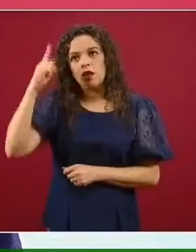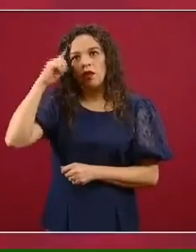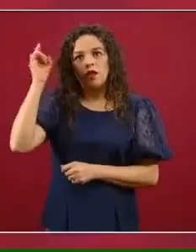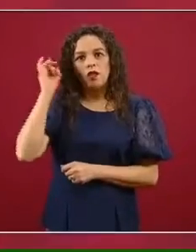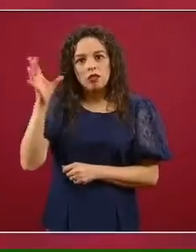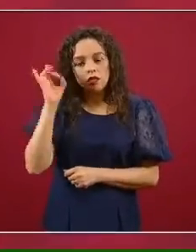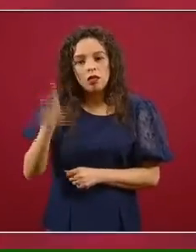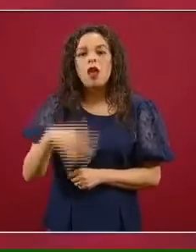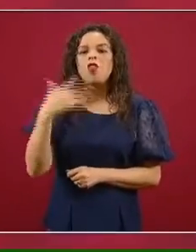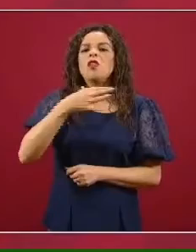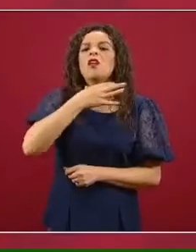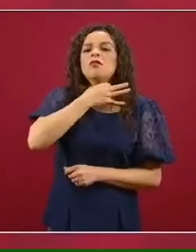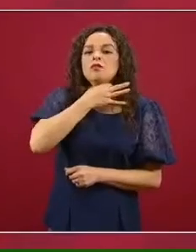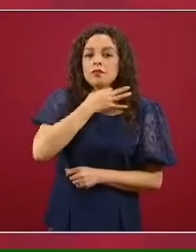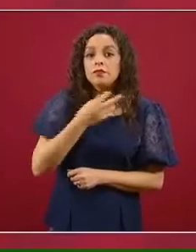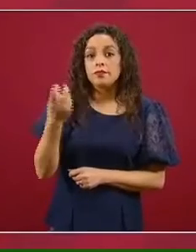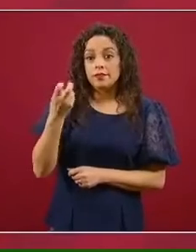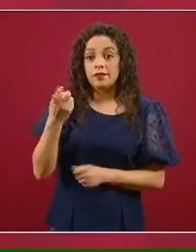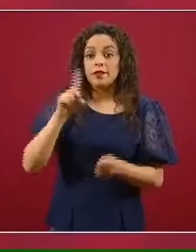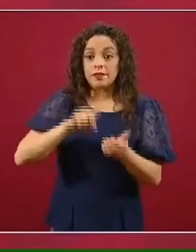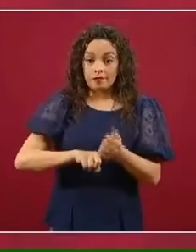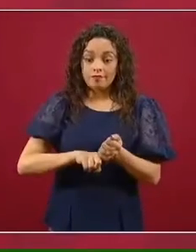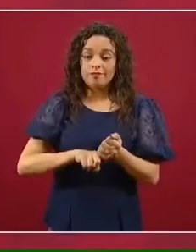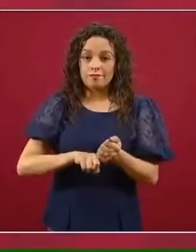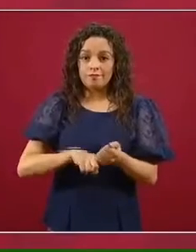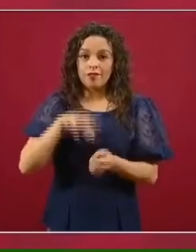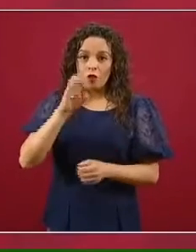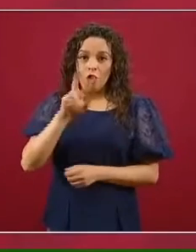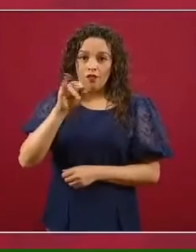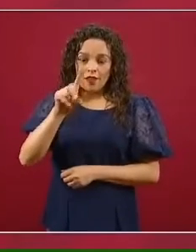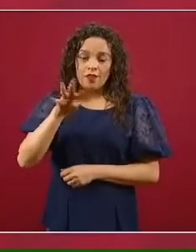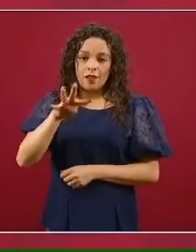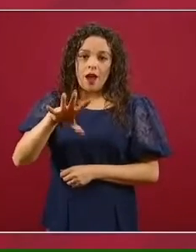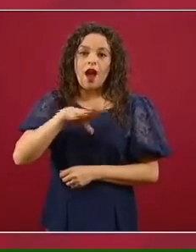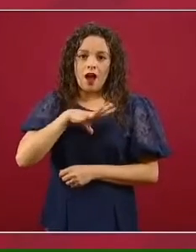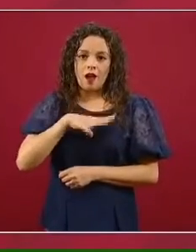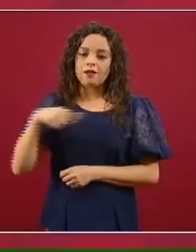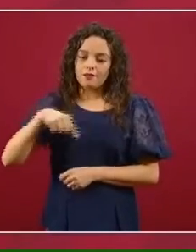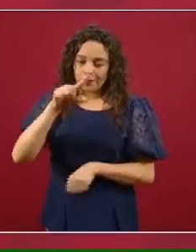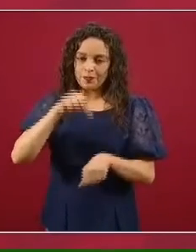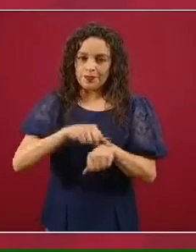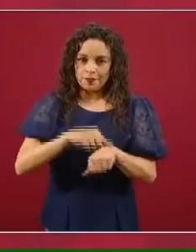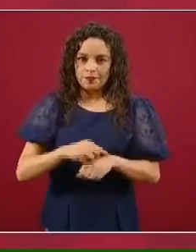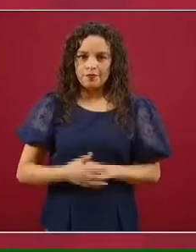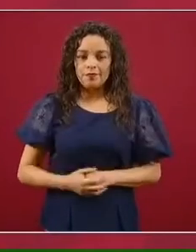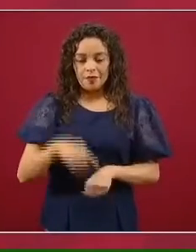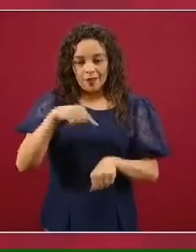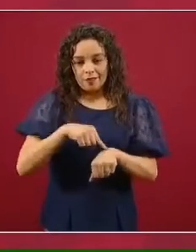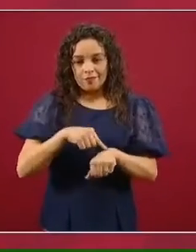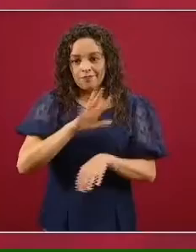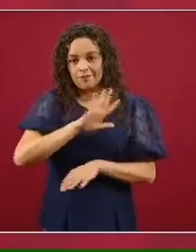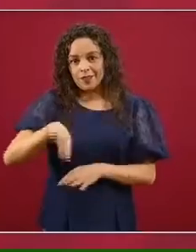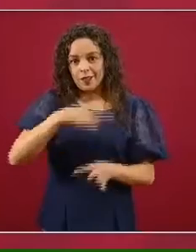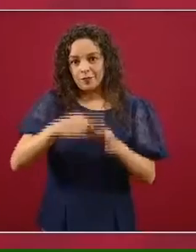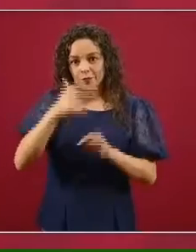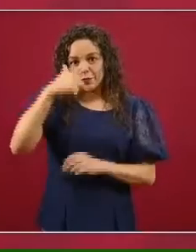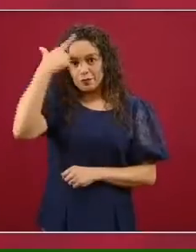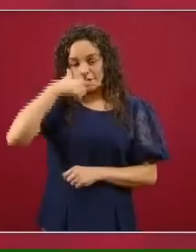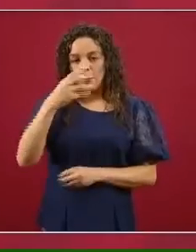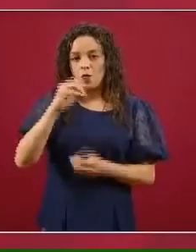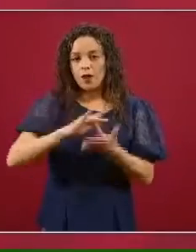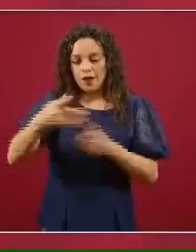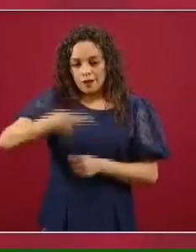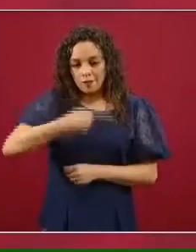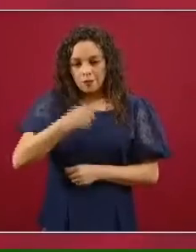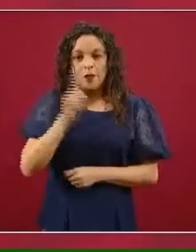COVID-19. Desafortunadamente son las 20:04. Aquí se acaba la conferencia de prensa. Gracias por sus preguntas. Mañana nos vemos.